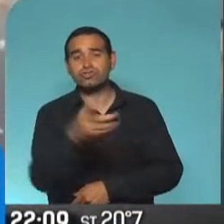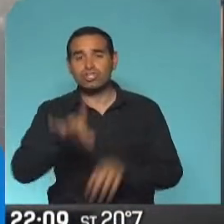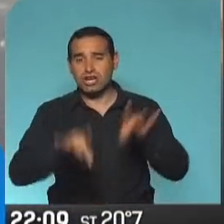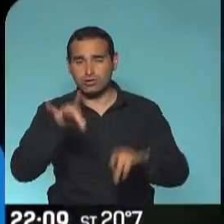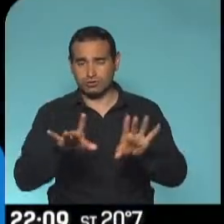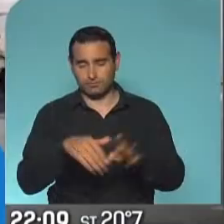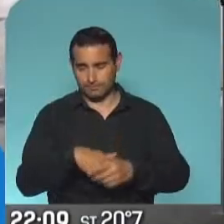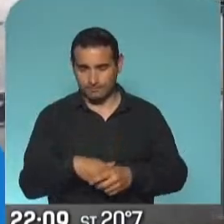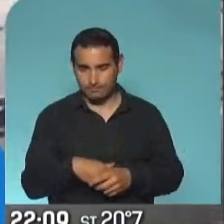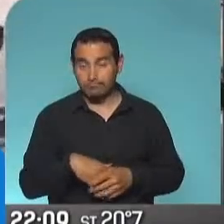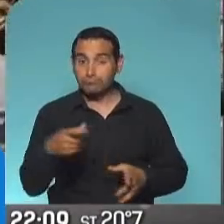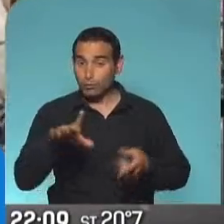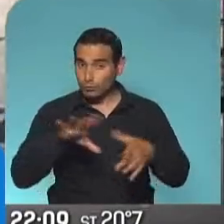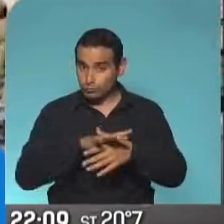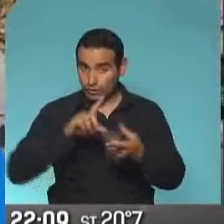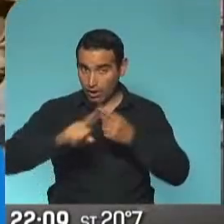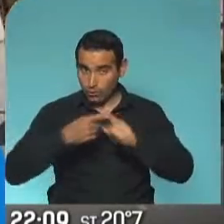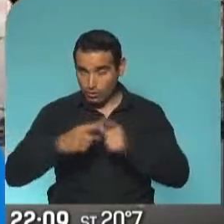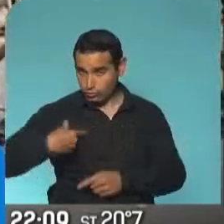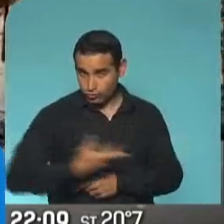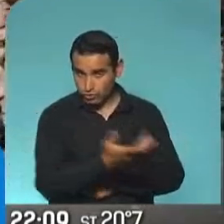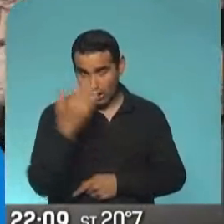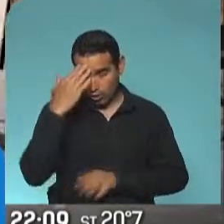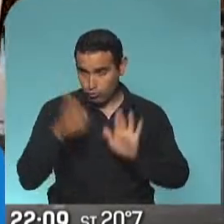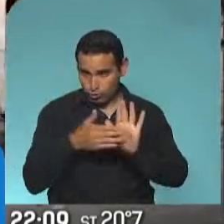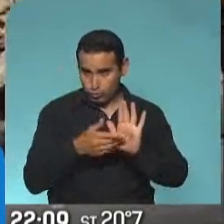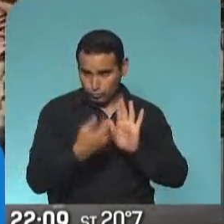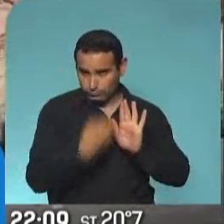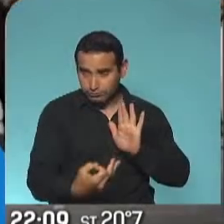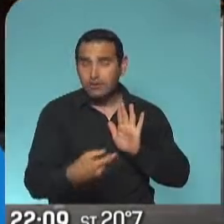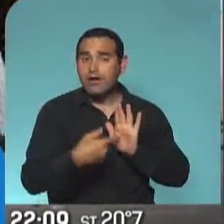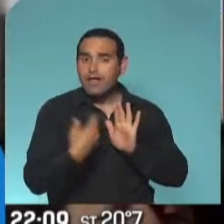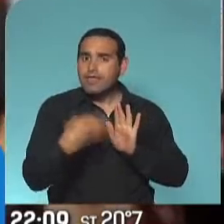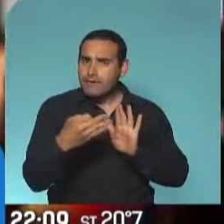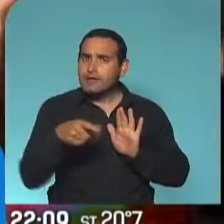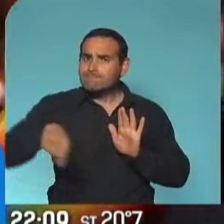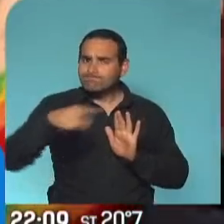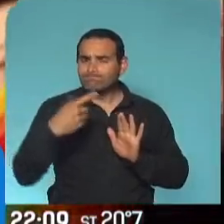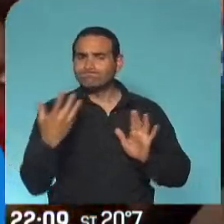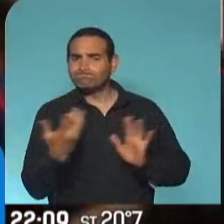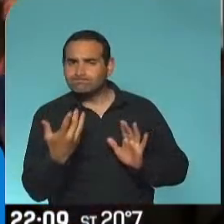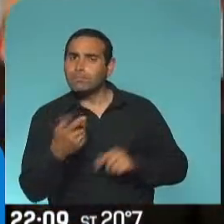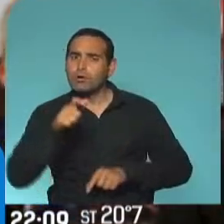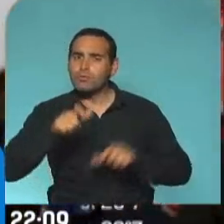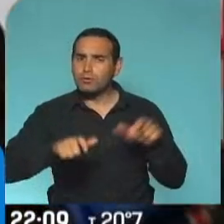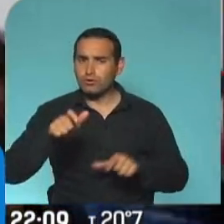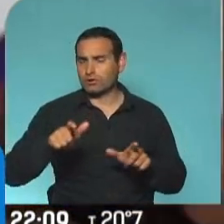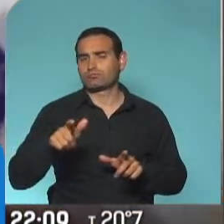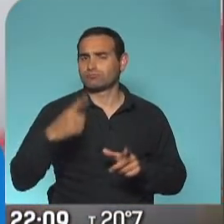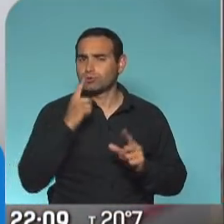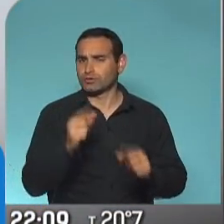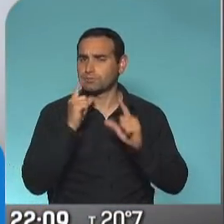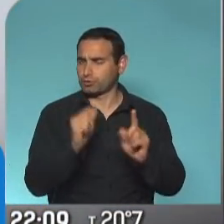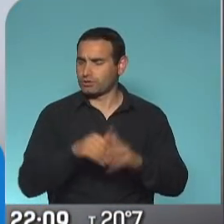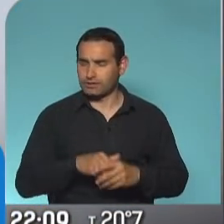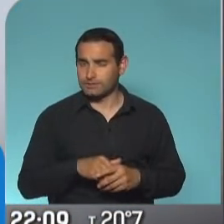Es justamente este acuerdo social representado por la Constitución en vigencia lo que está siendo cuestionado de raíz por las actuales protestas.